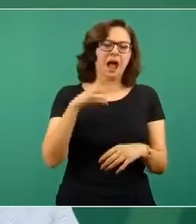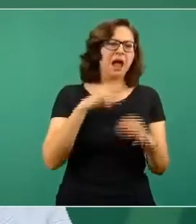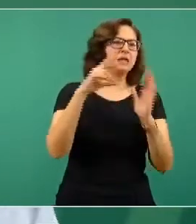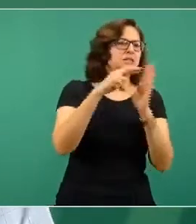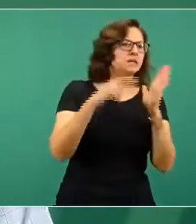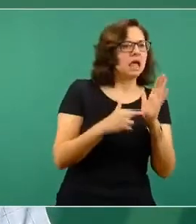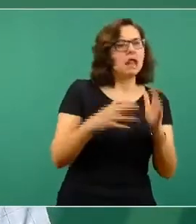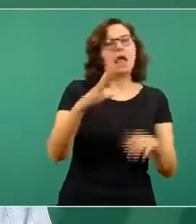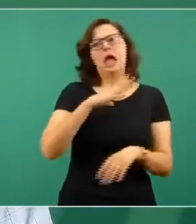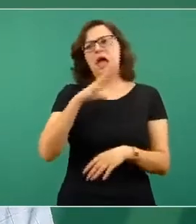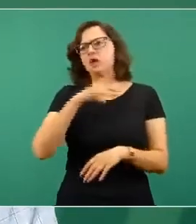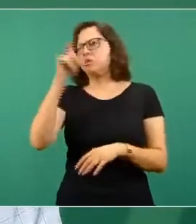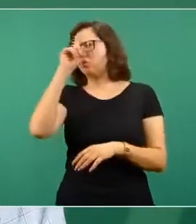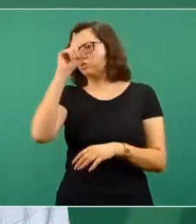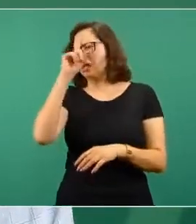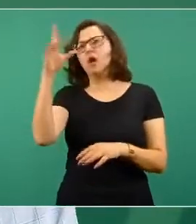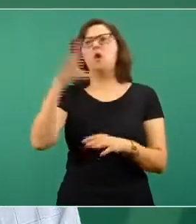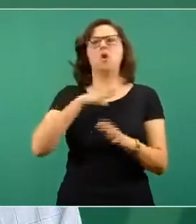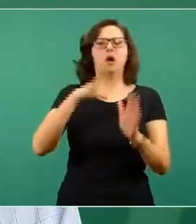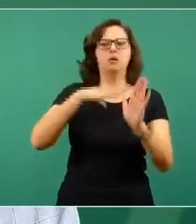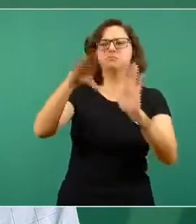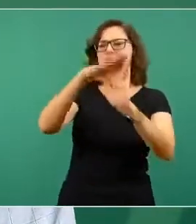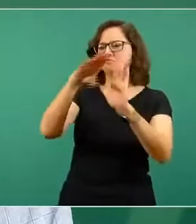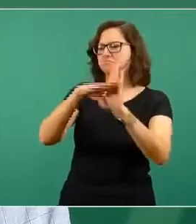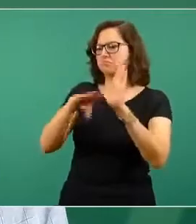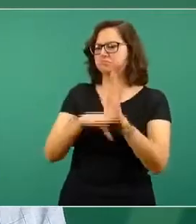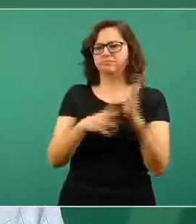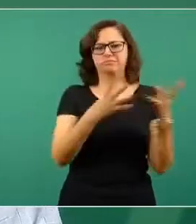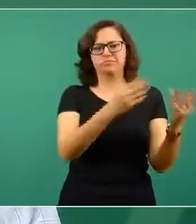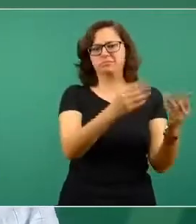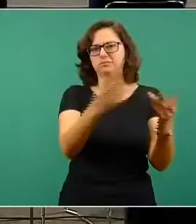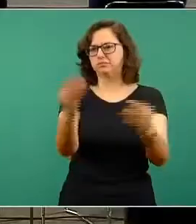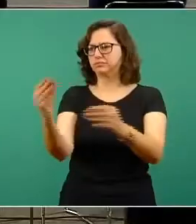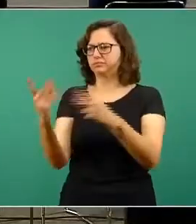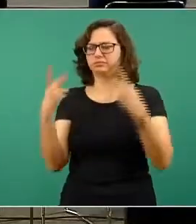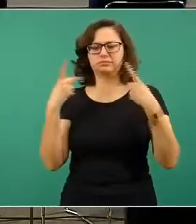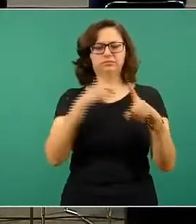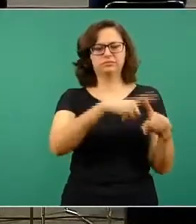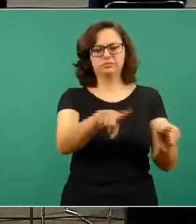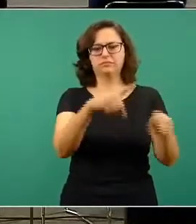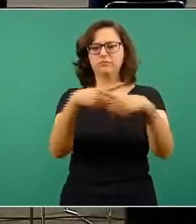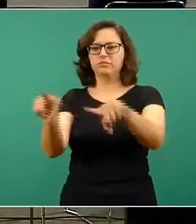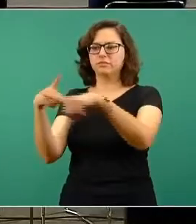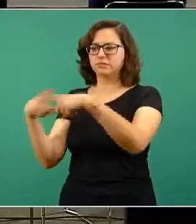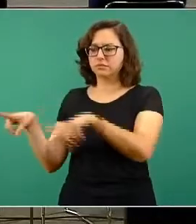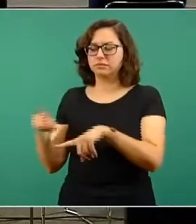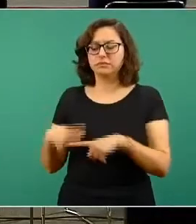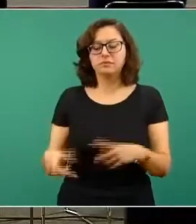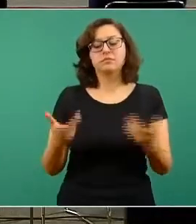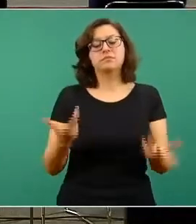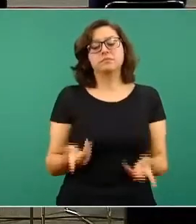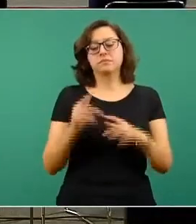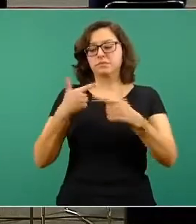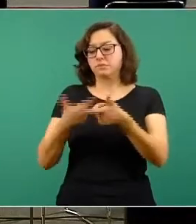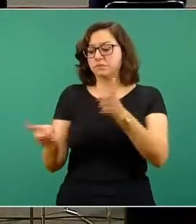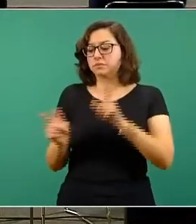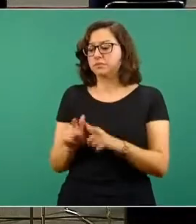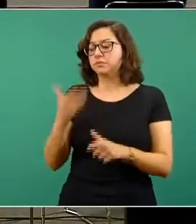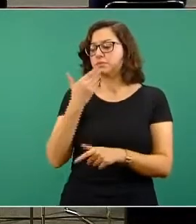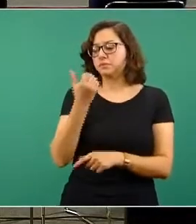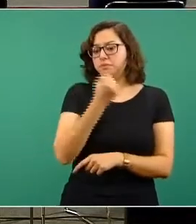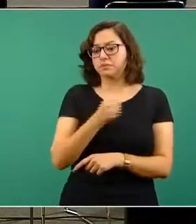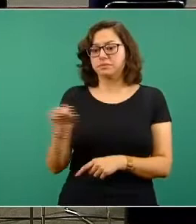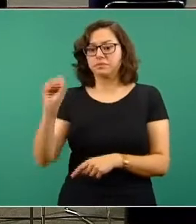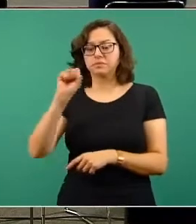trabajado obviamente en el grupo técnico, sobre todo con la intervención de la Dirección General de Promoción de la Salud, que dirige el doctor